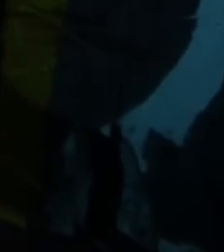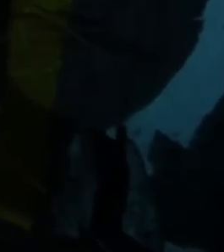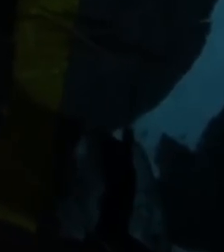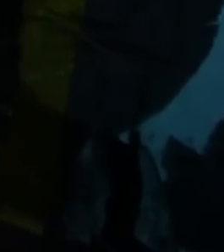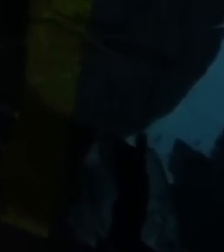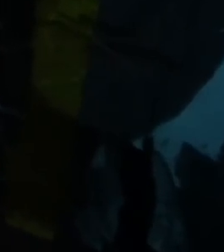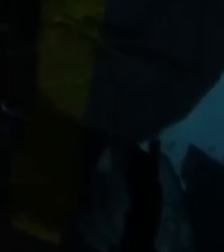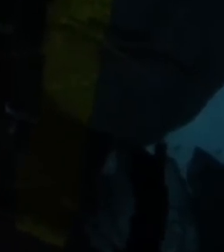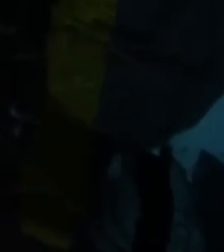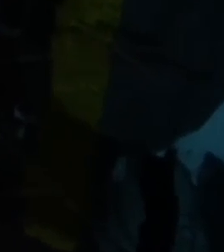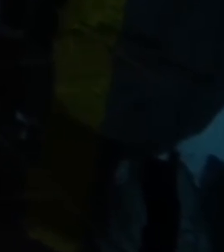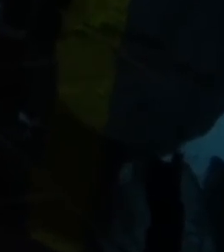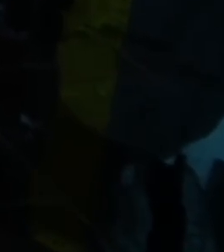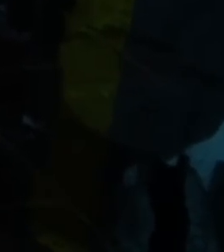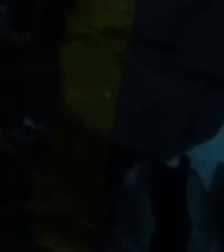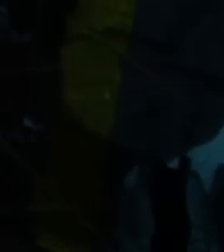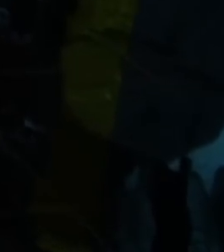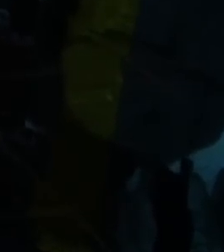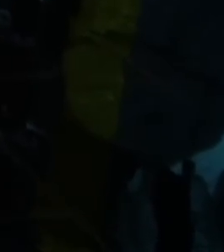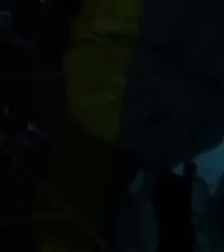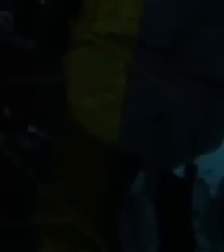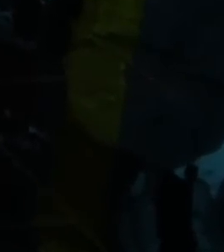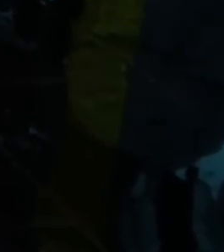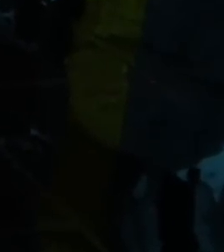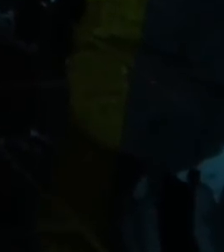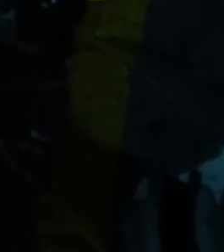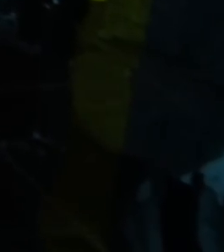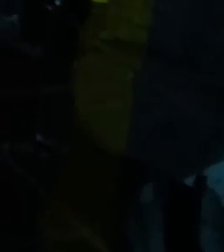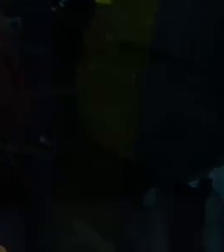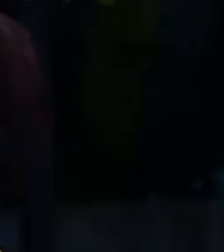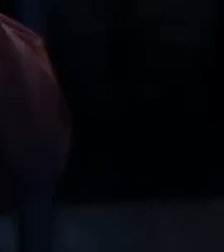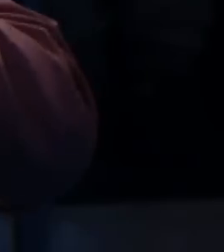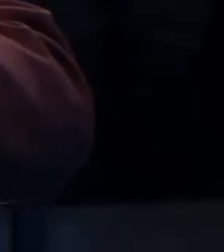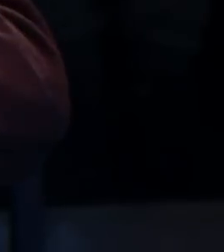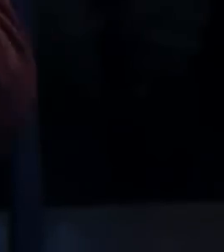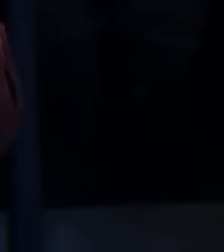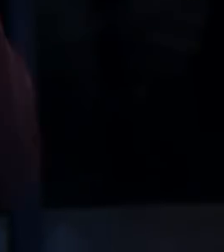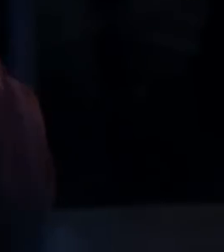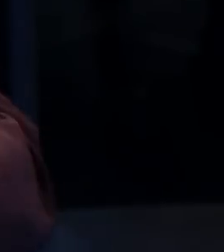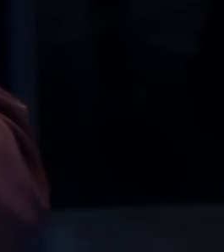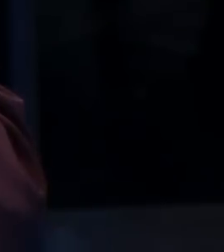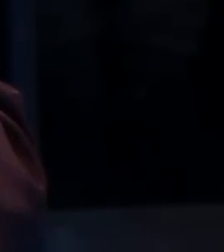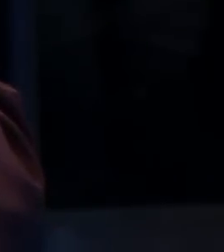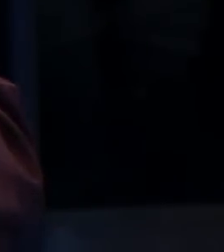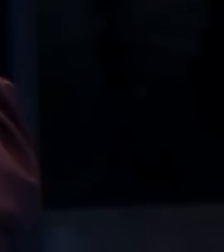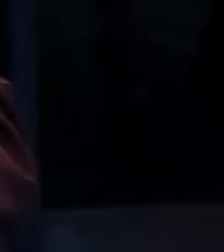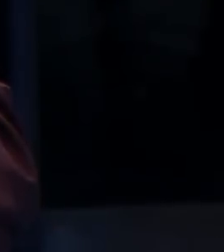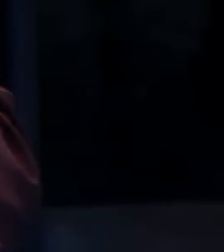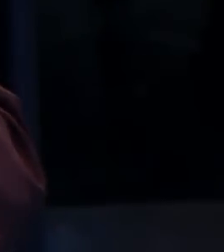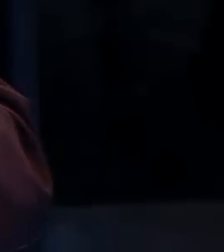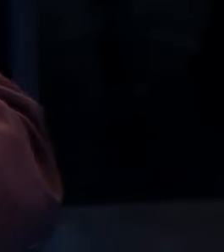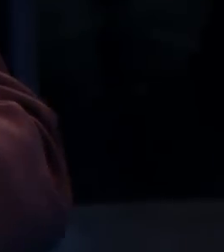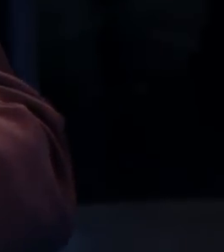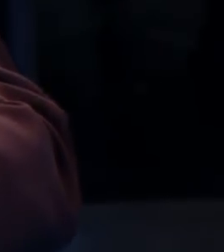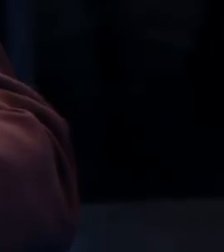buenas noches bienvenidos a alguna nueva propuesta de ideas cruzadas hoy tengo un panel que a mí me deleita porque podemos hablar de fútbol